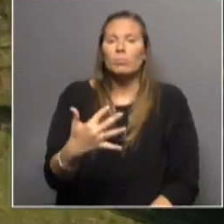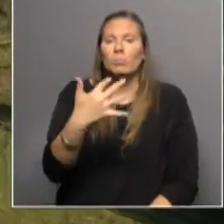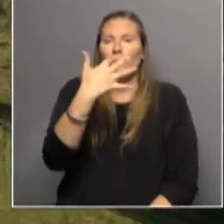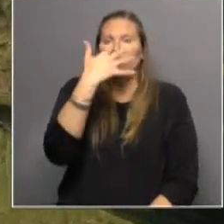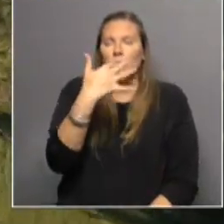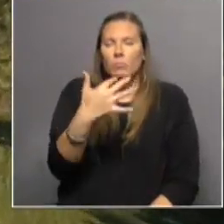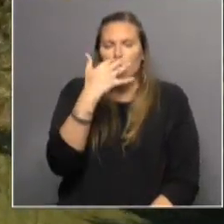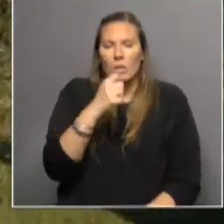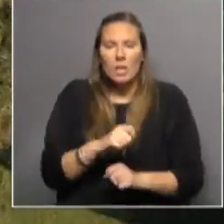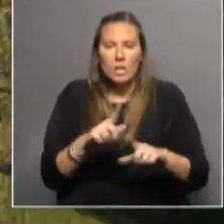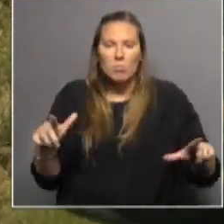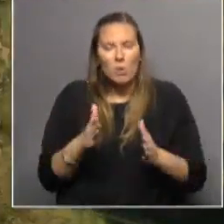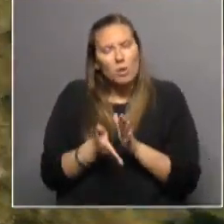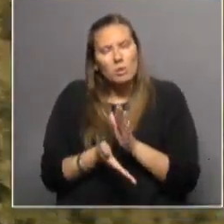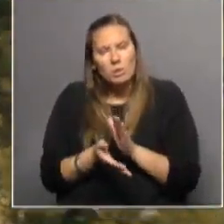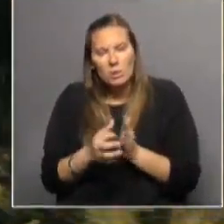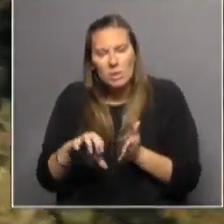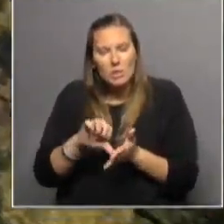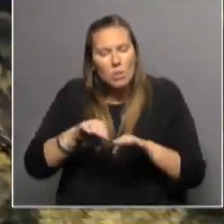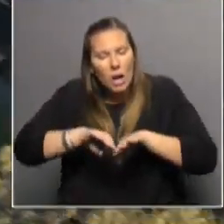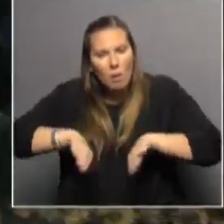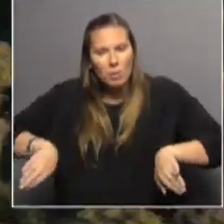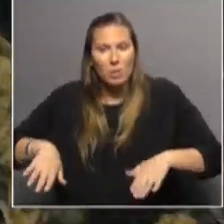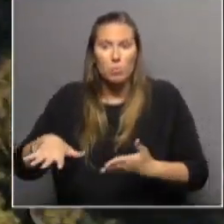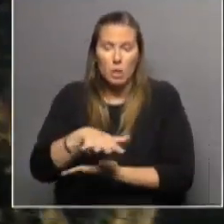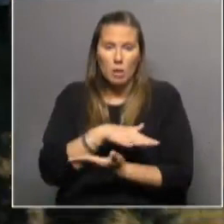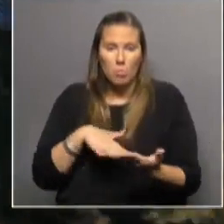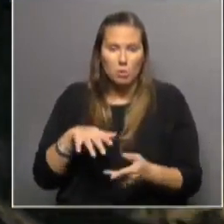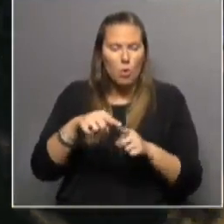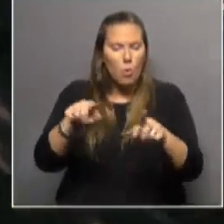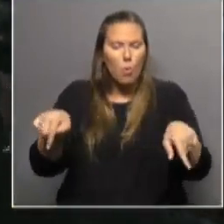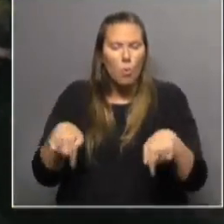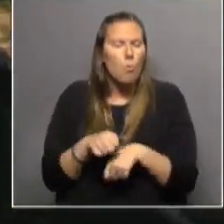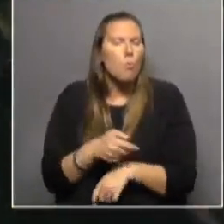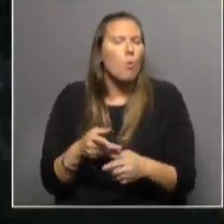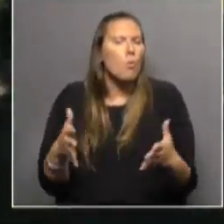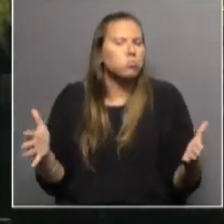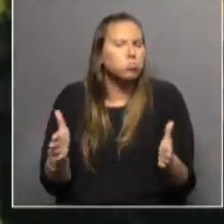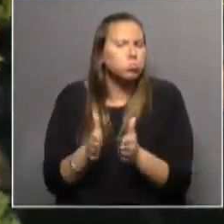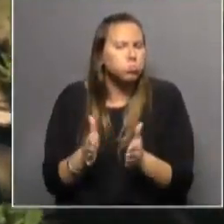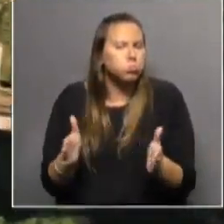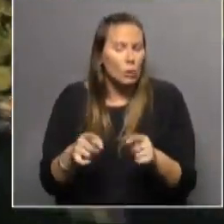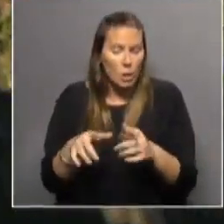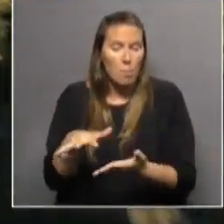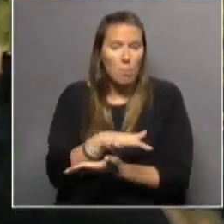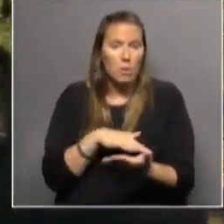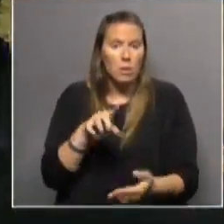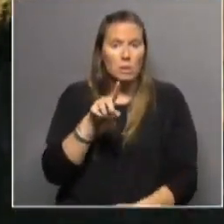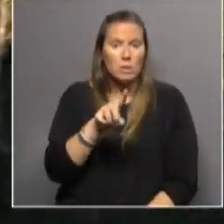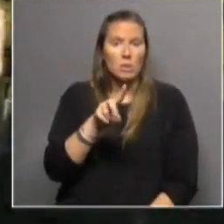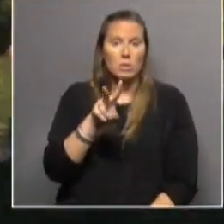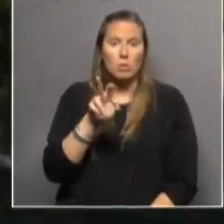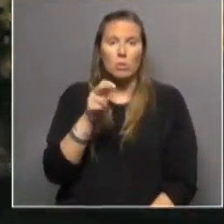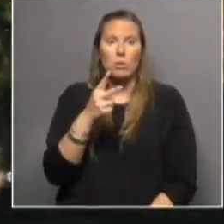fresco, viste, salir de la ciudad. Un espacio, aproximadamente, ¿de qué tamaño? Y el parque son unas 120